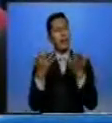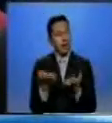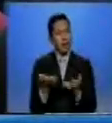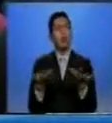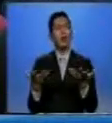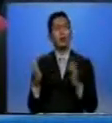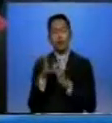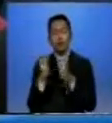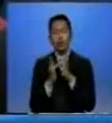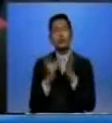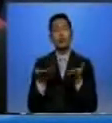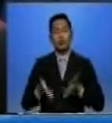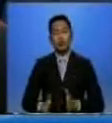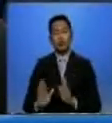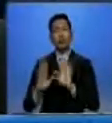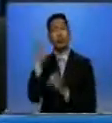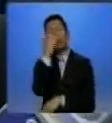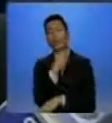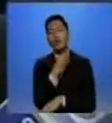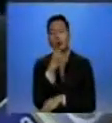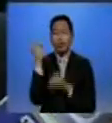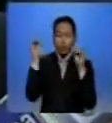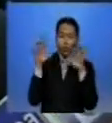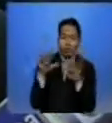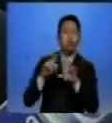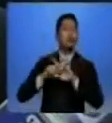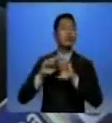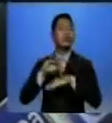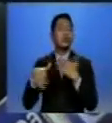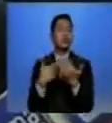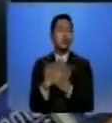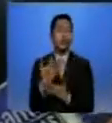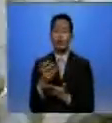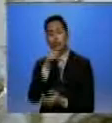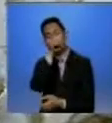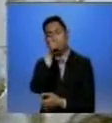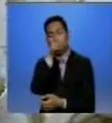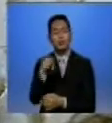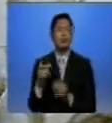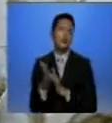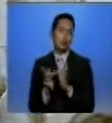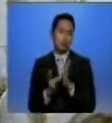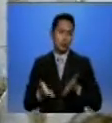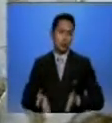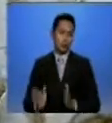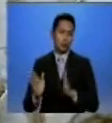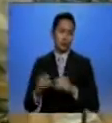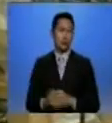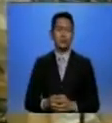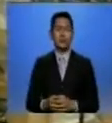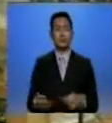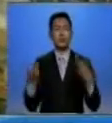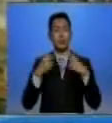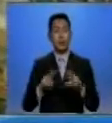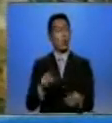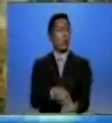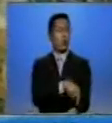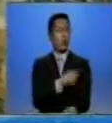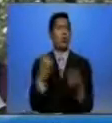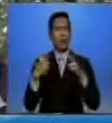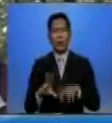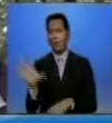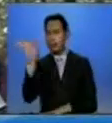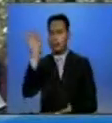bien bonito, adornado, buenas luces, todo. Esa es la fe que le tenemos a nuestro niño. Además de la vestimenta tradicional, se puede encontrar